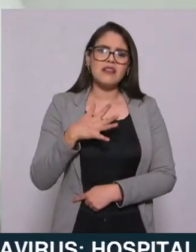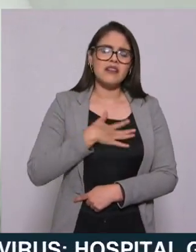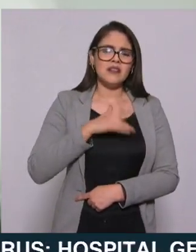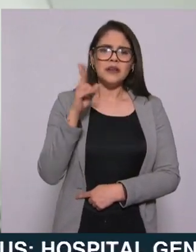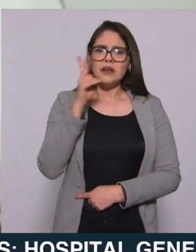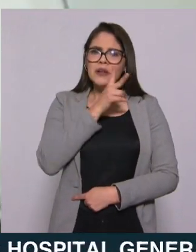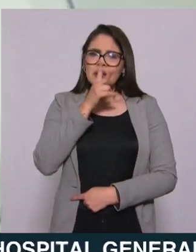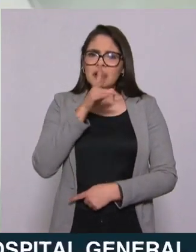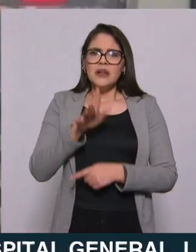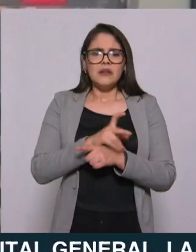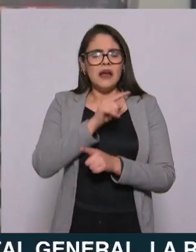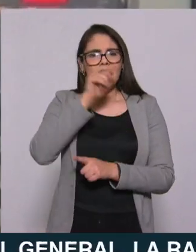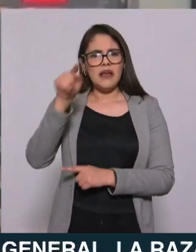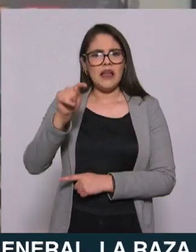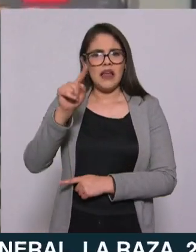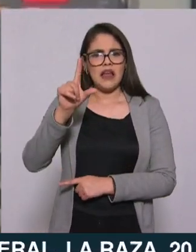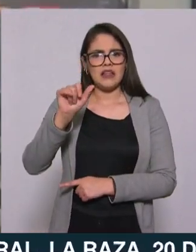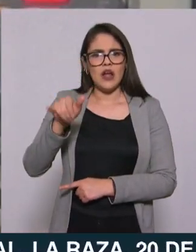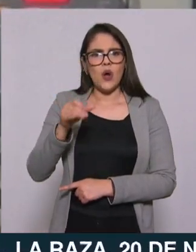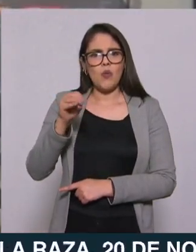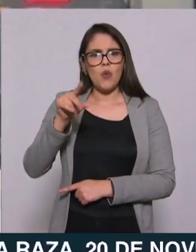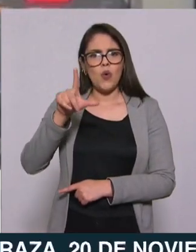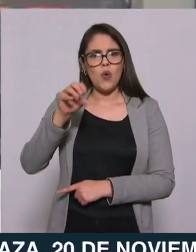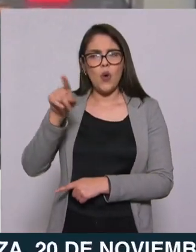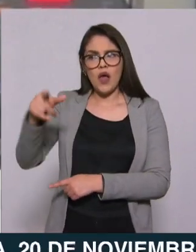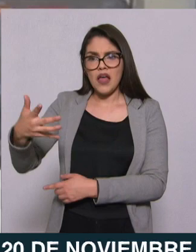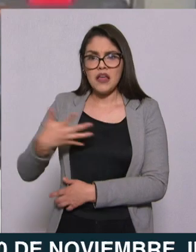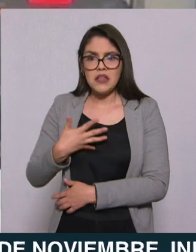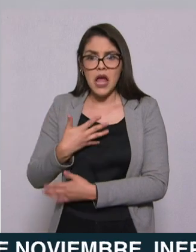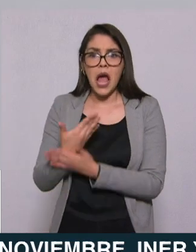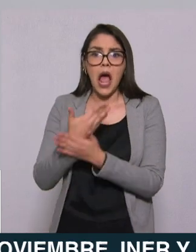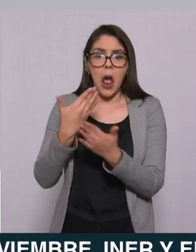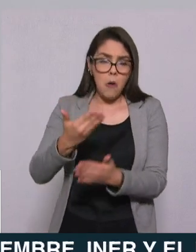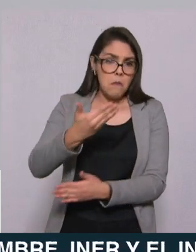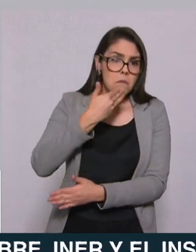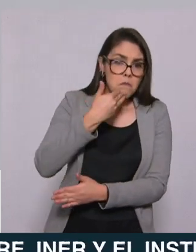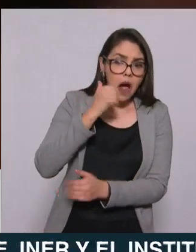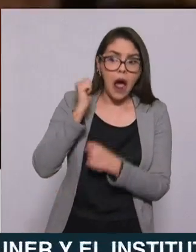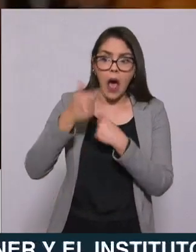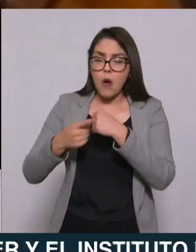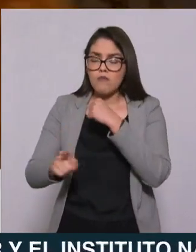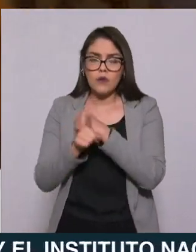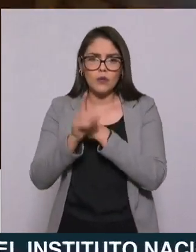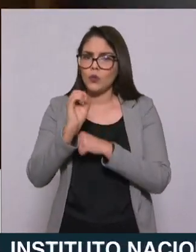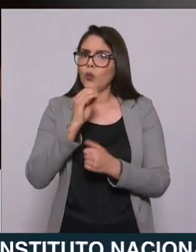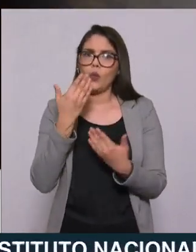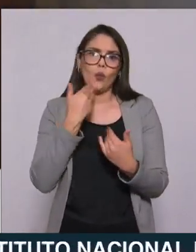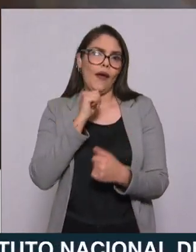aislado en Tlajomulco y se reporta estable. Mariana Sánchez, 21 Noticias.